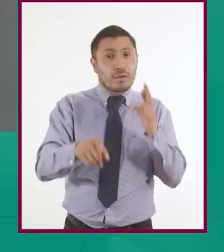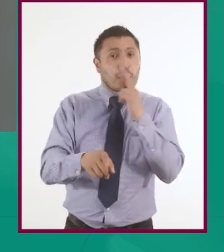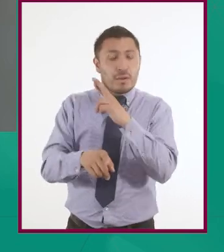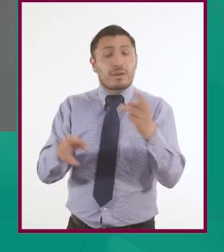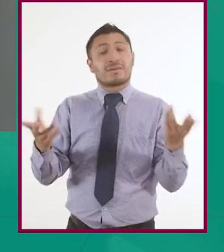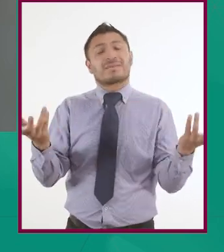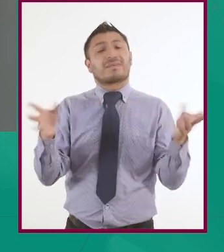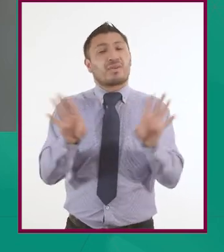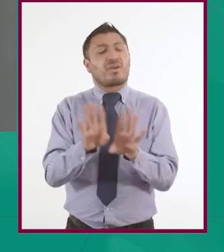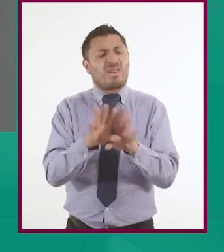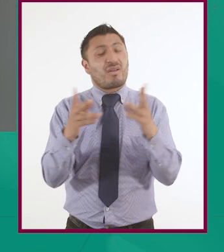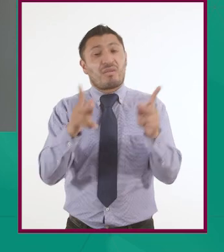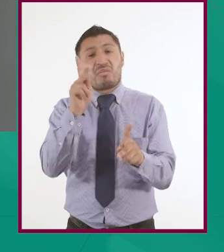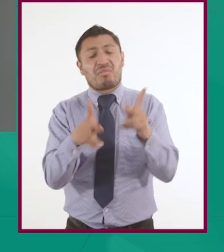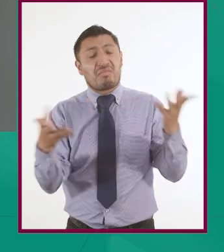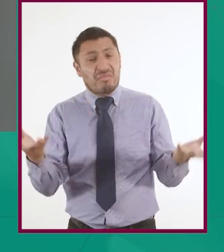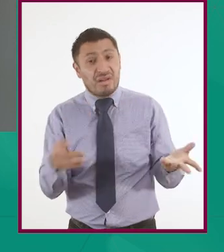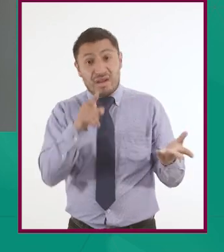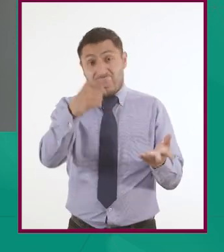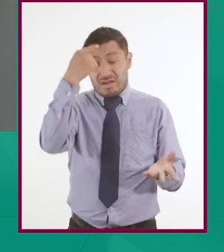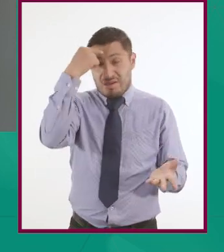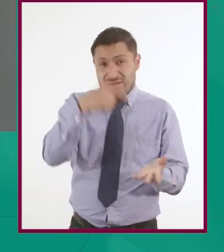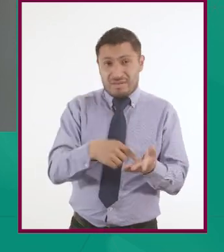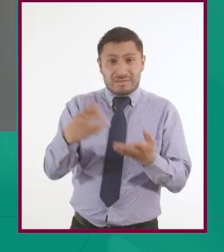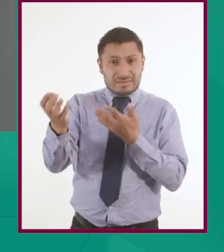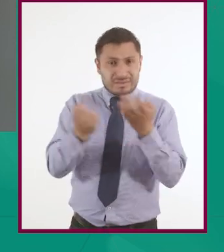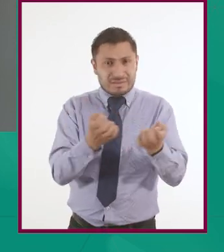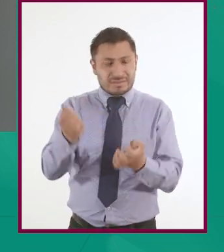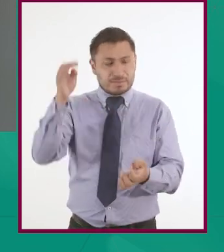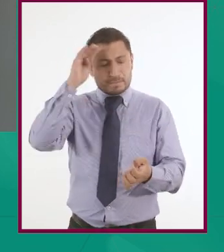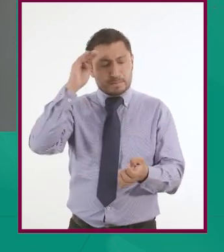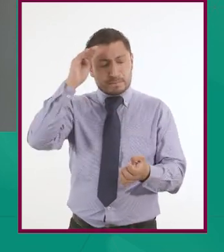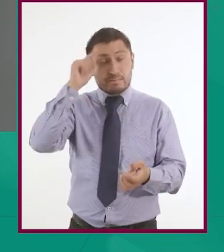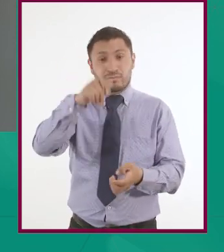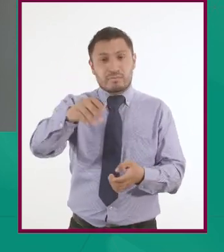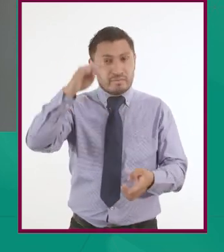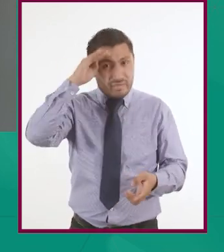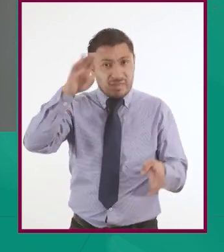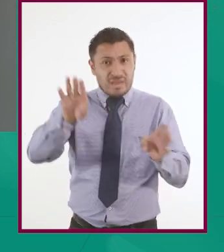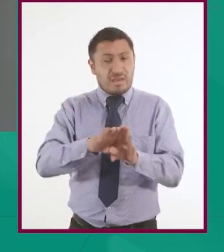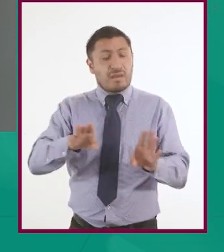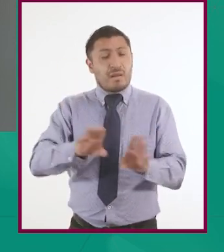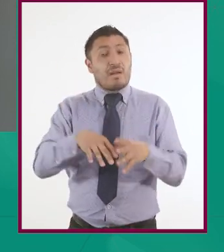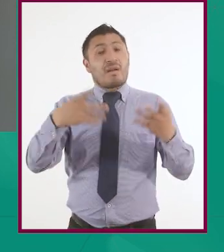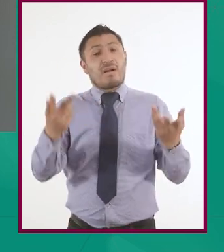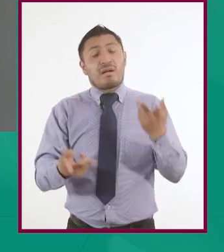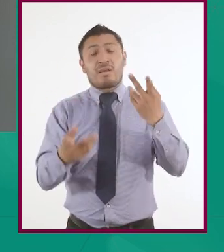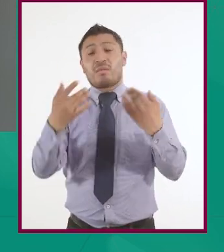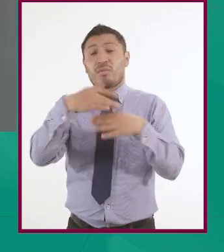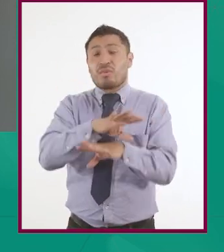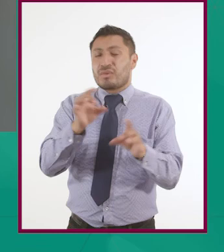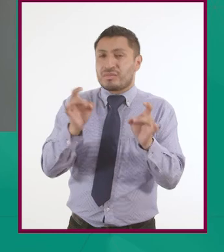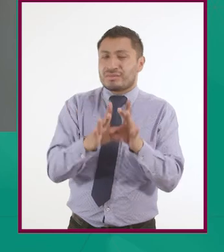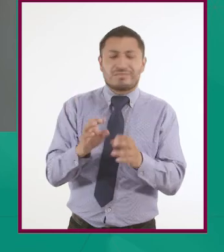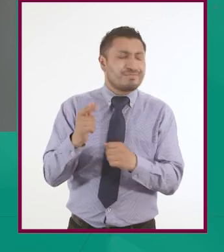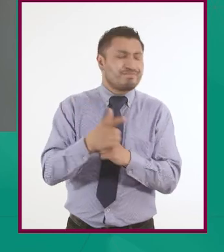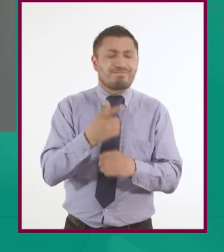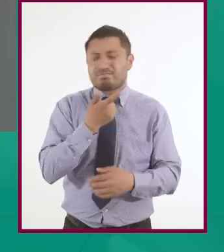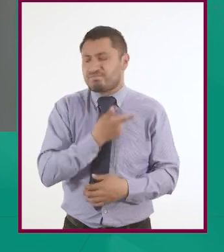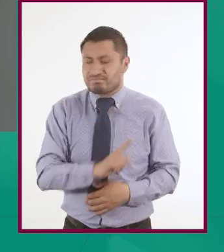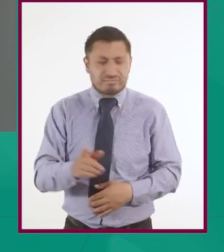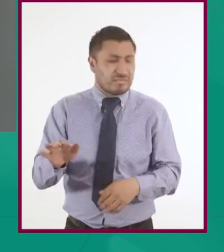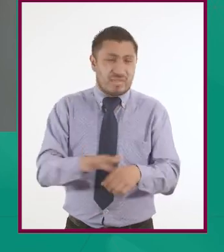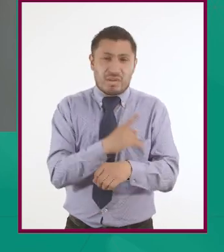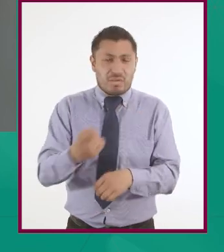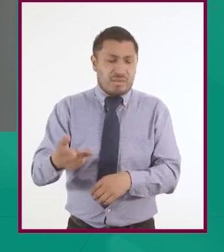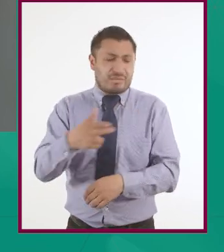darías? ¿Crees que este ejercicio te ayuda a pensar cómo manejar una situación de incomodidad física por